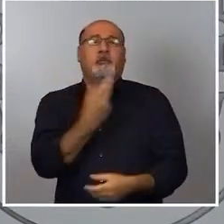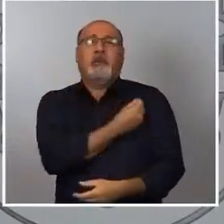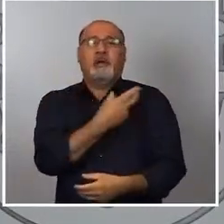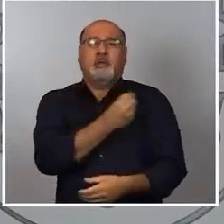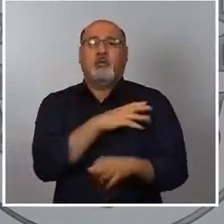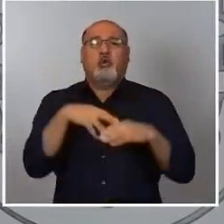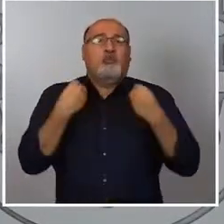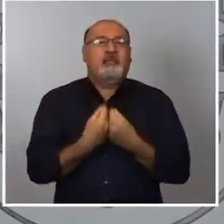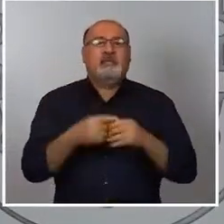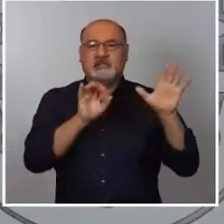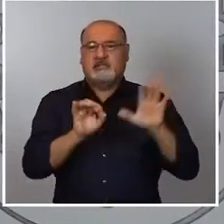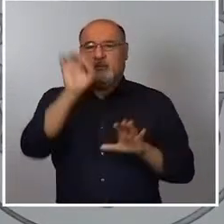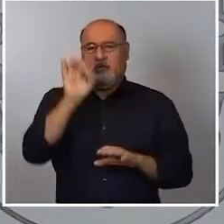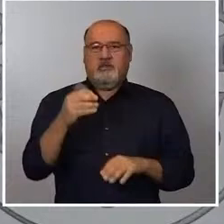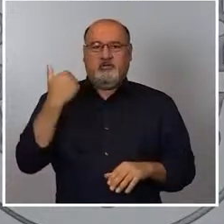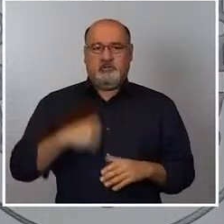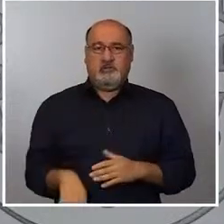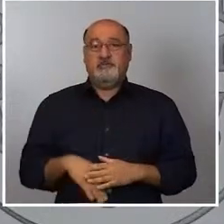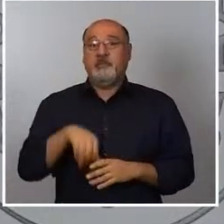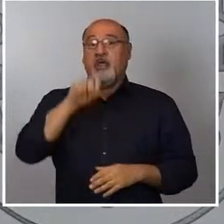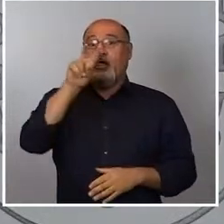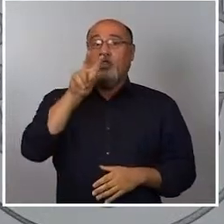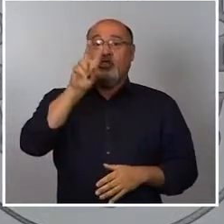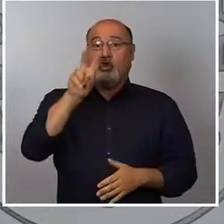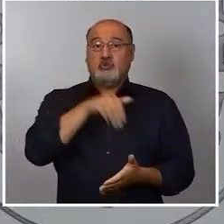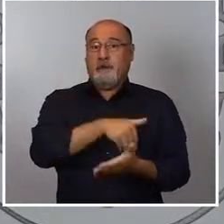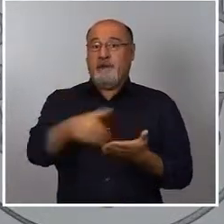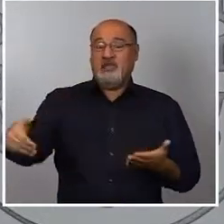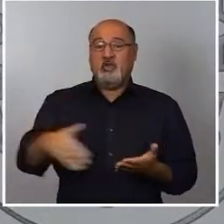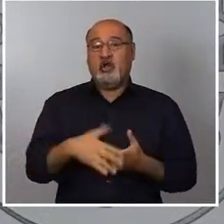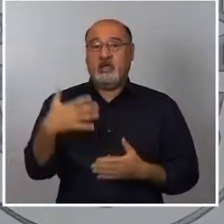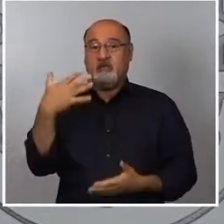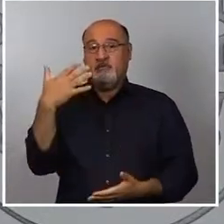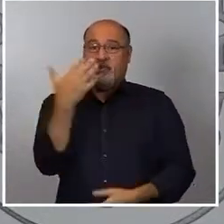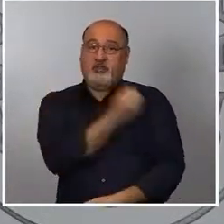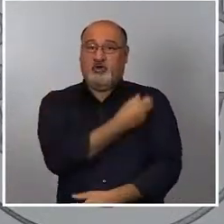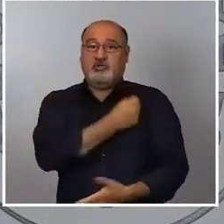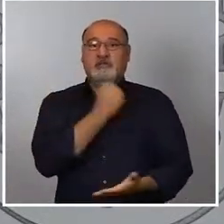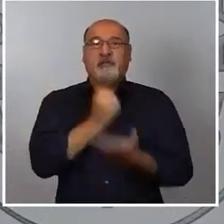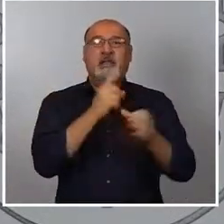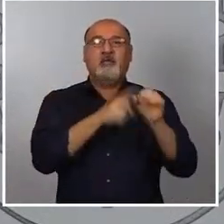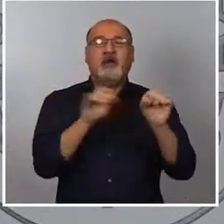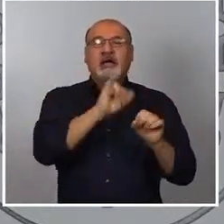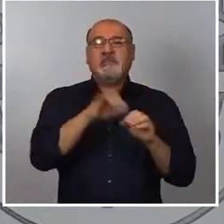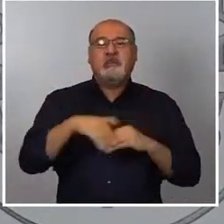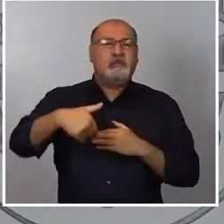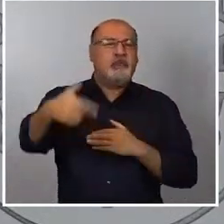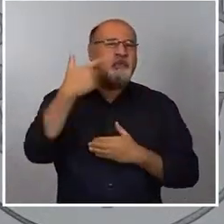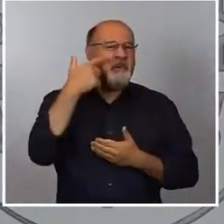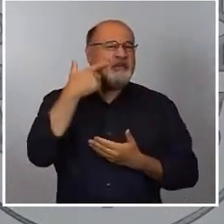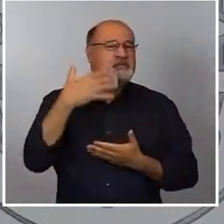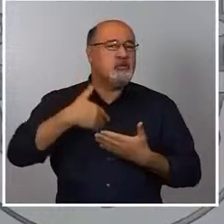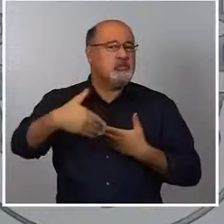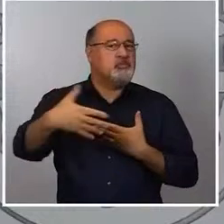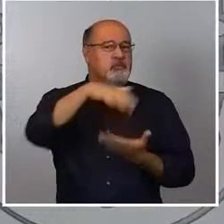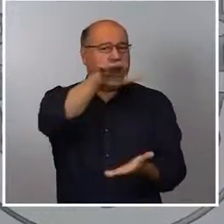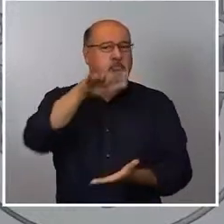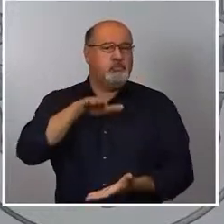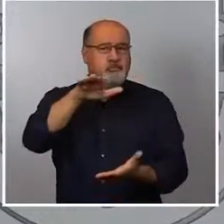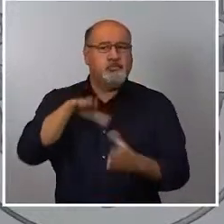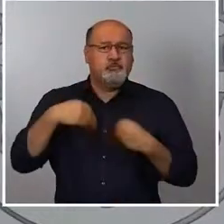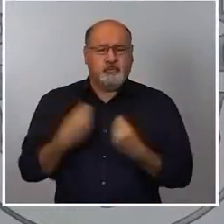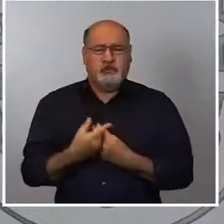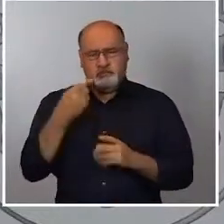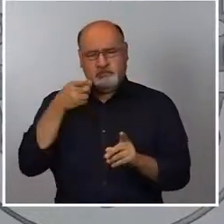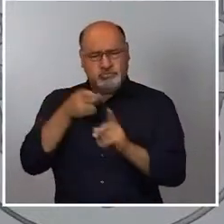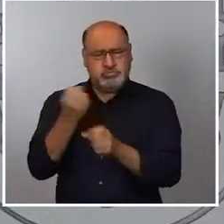el reparto de dos millones de dosis de astrazéneca a la semana pasada esperamos alcanzar la previsión para eso estamos trabajando con ahínco para que en